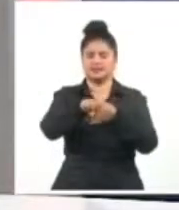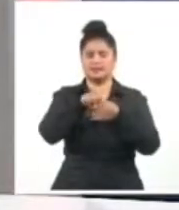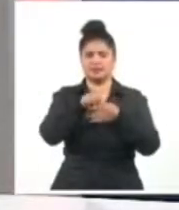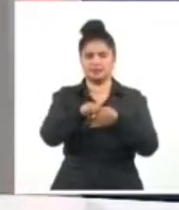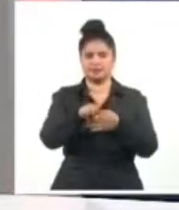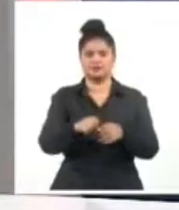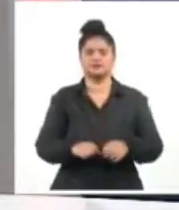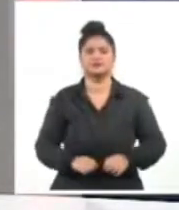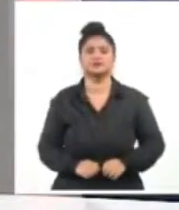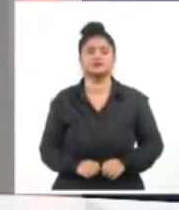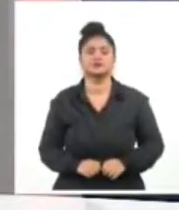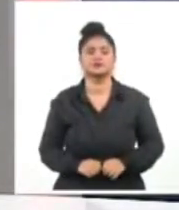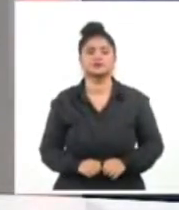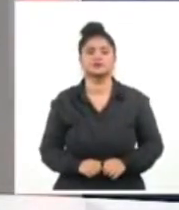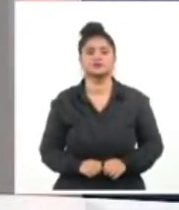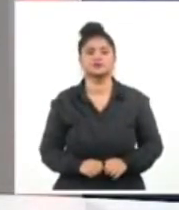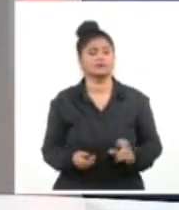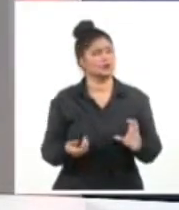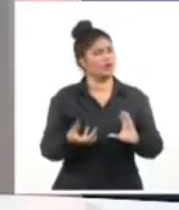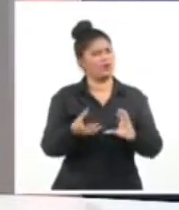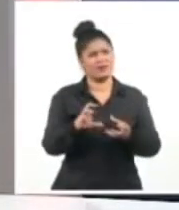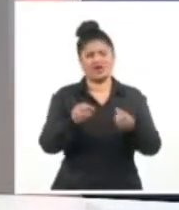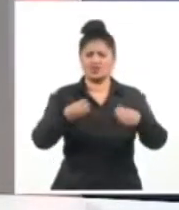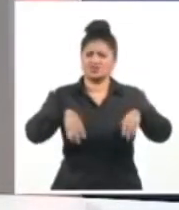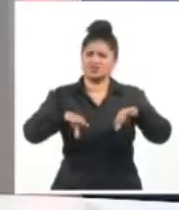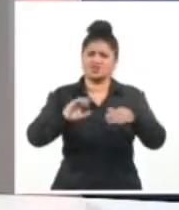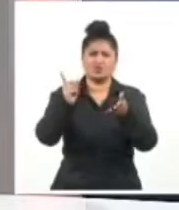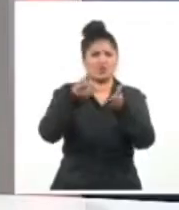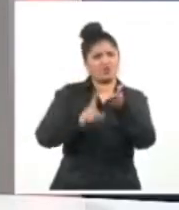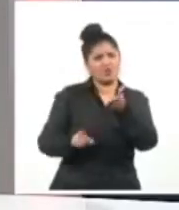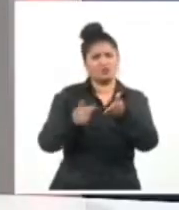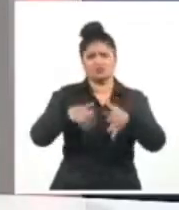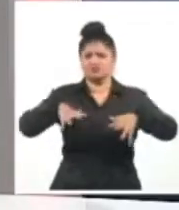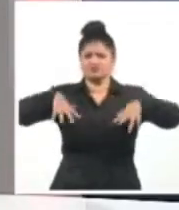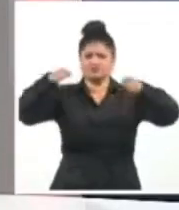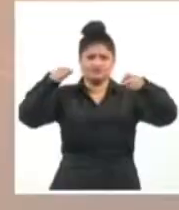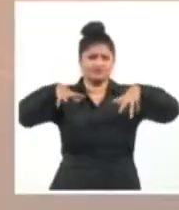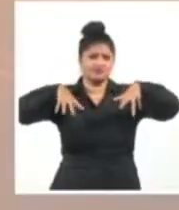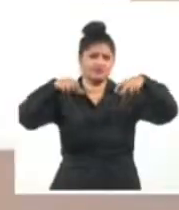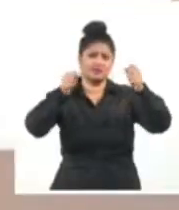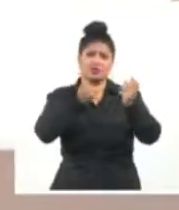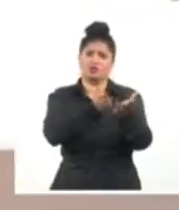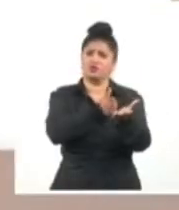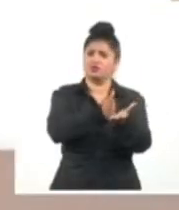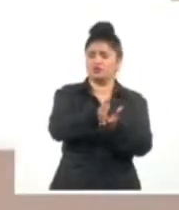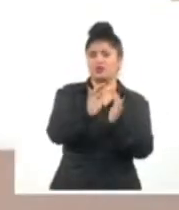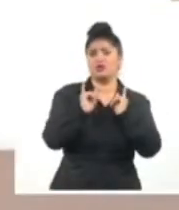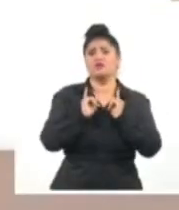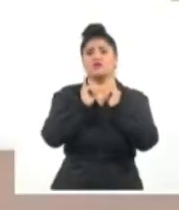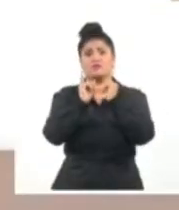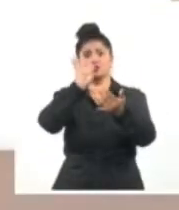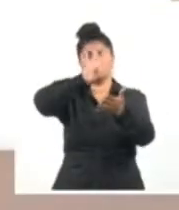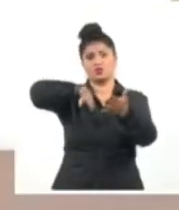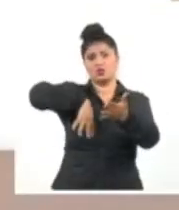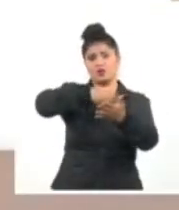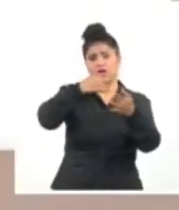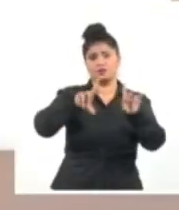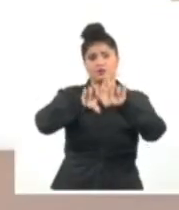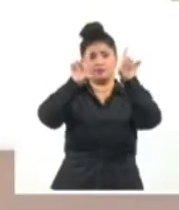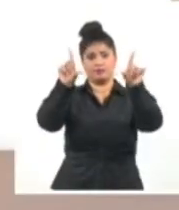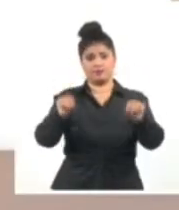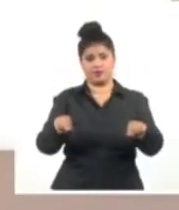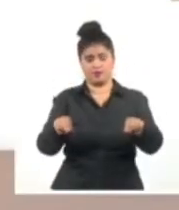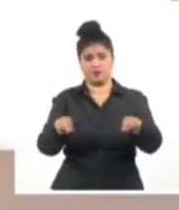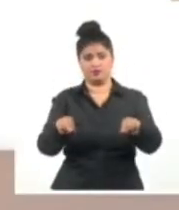El panorama, como vemos, sigue siendo complejo. Las gráficas siguientes muestran cómo será el comportamiento de la generación eléctrica para el horario